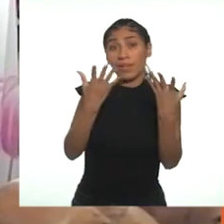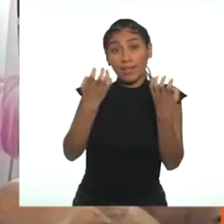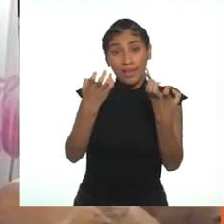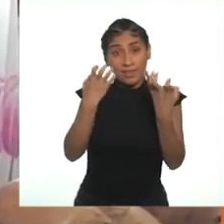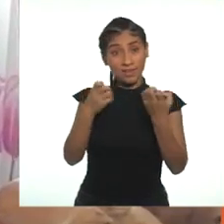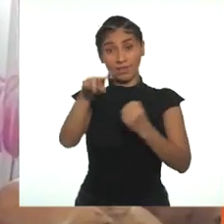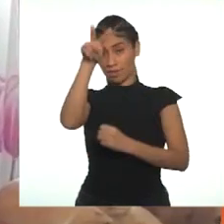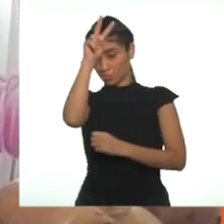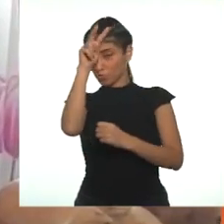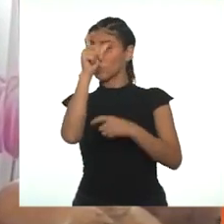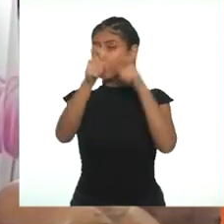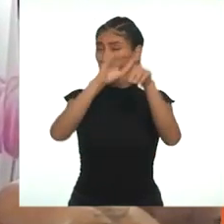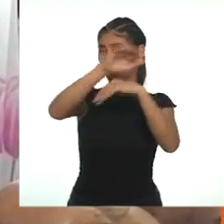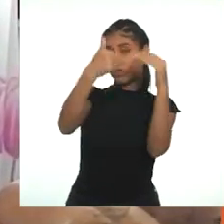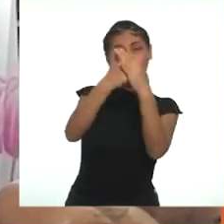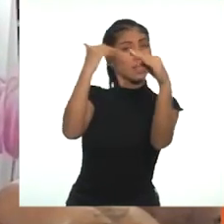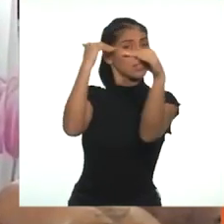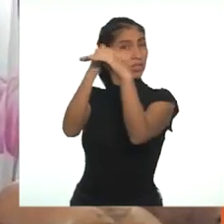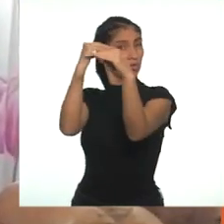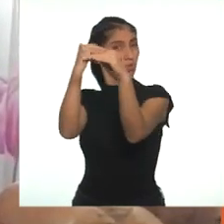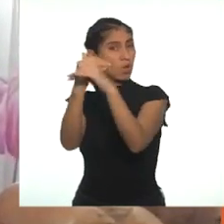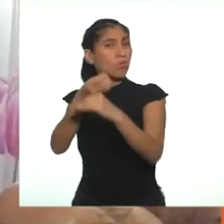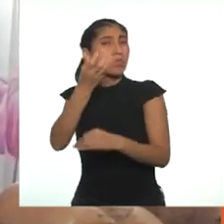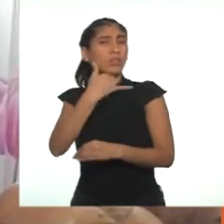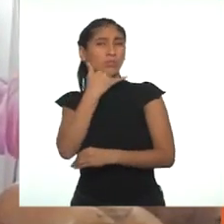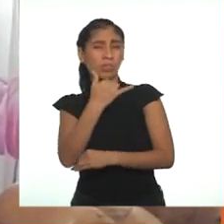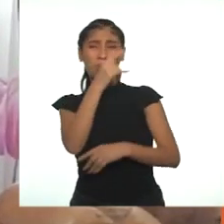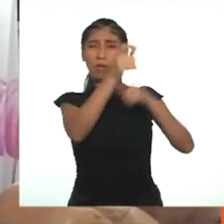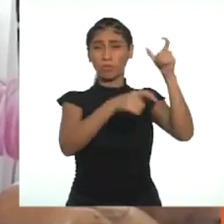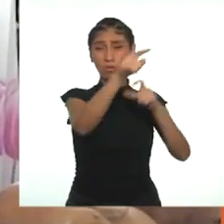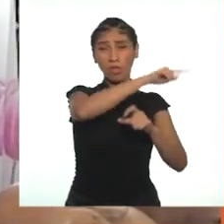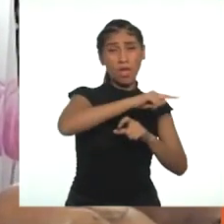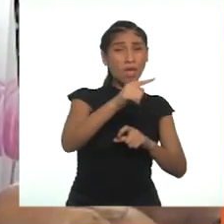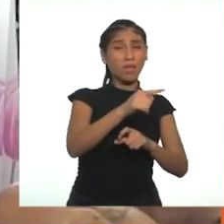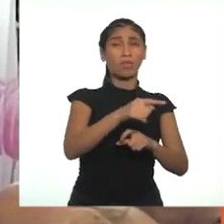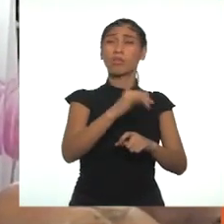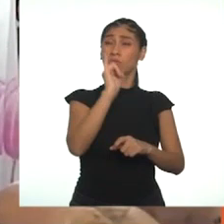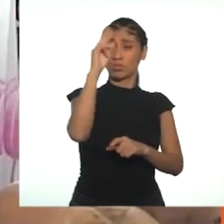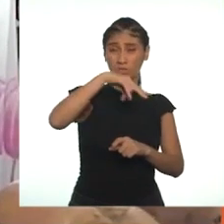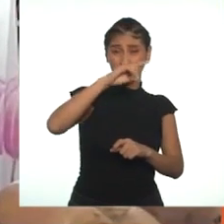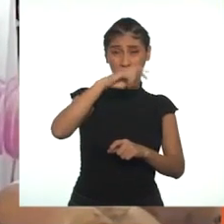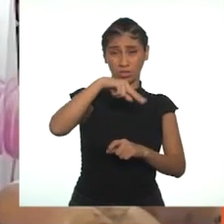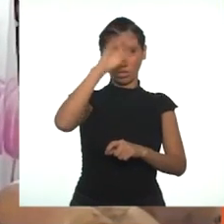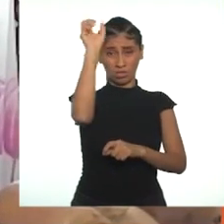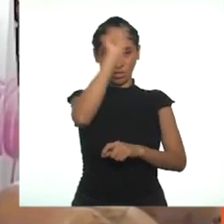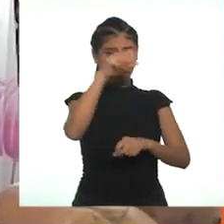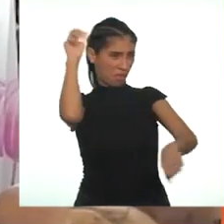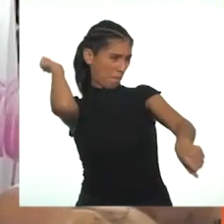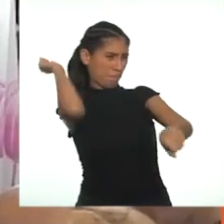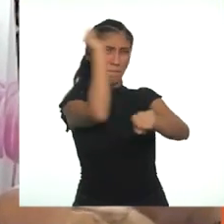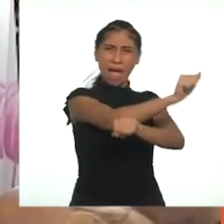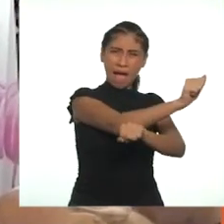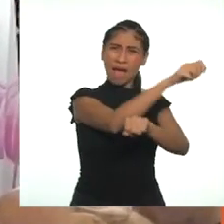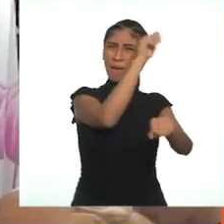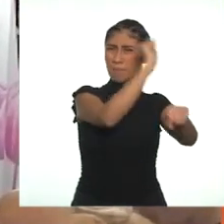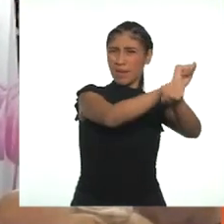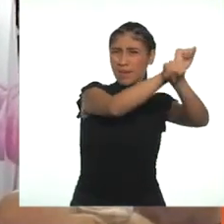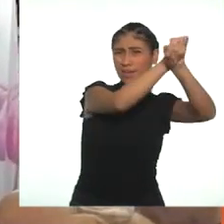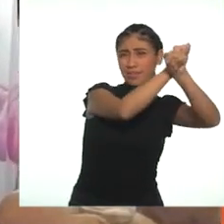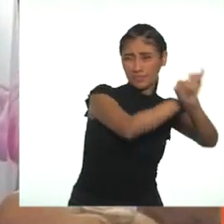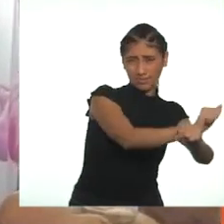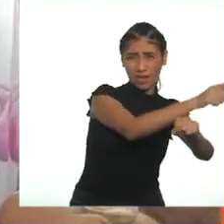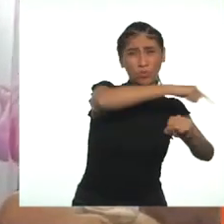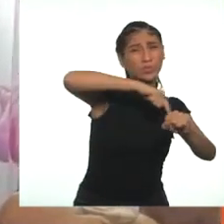e igualitario, pues las y los indígenas del Perú eran tratados como inferiores y pagaban tributos al rey de España. Asimismo,